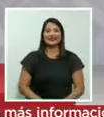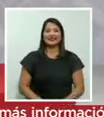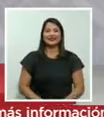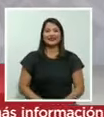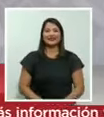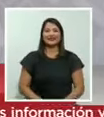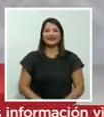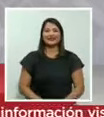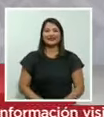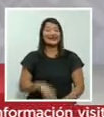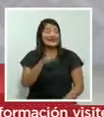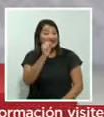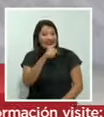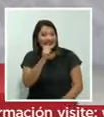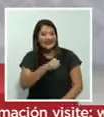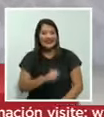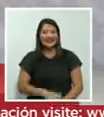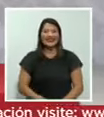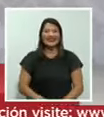Sí.